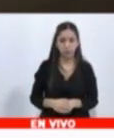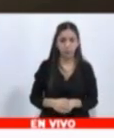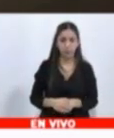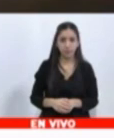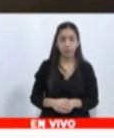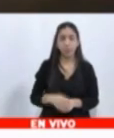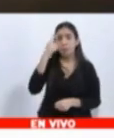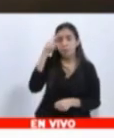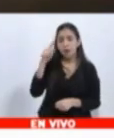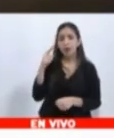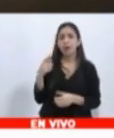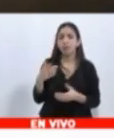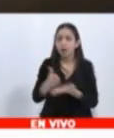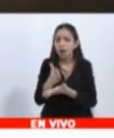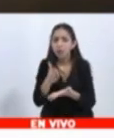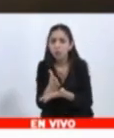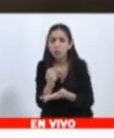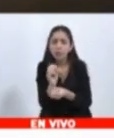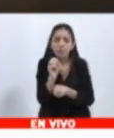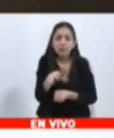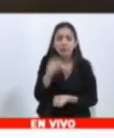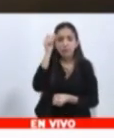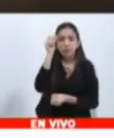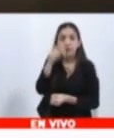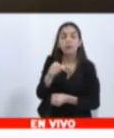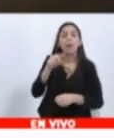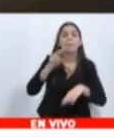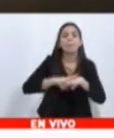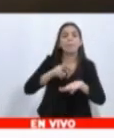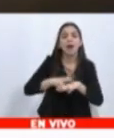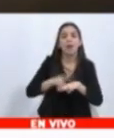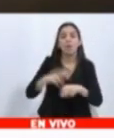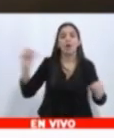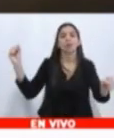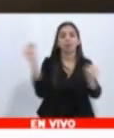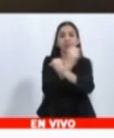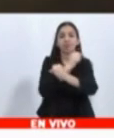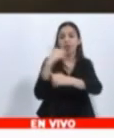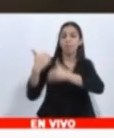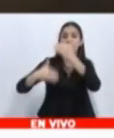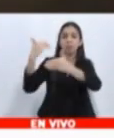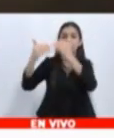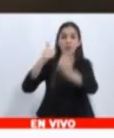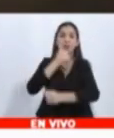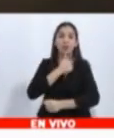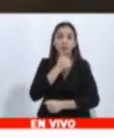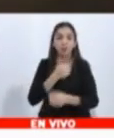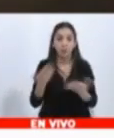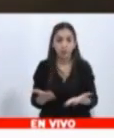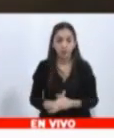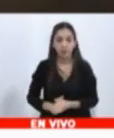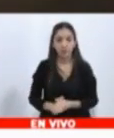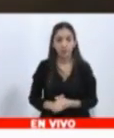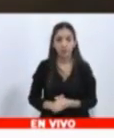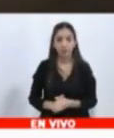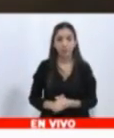aportar su contribución para que el Paraguay tenga un gran éxito en